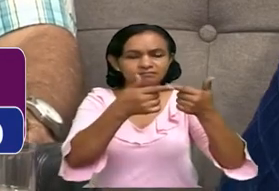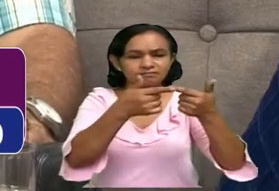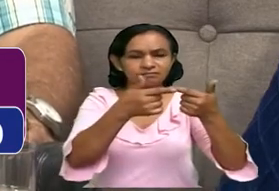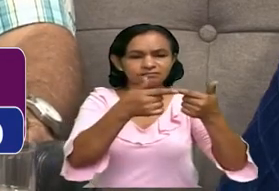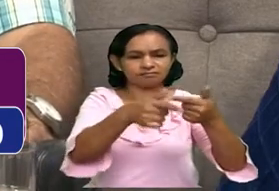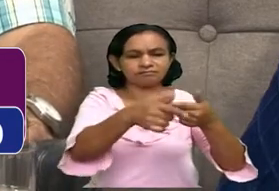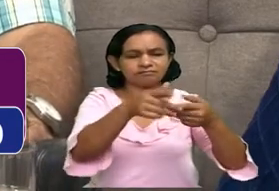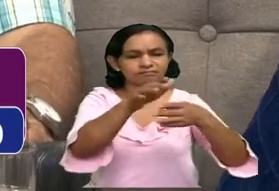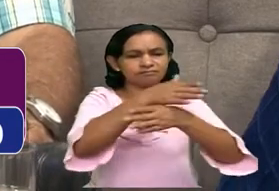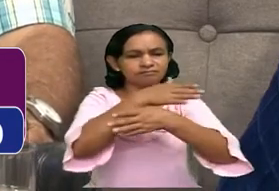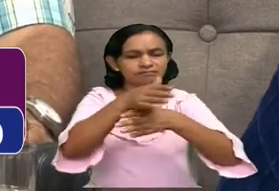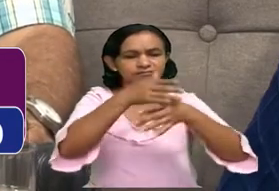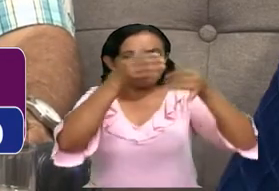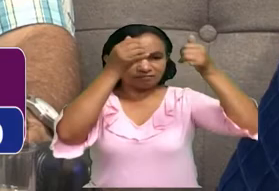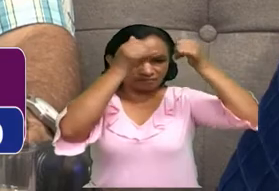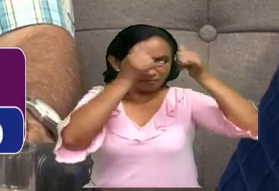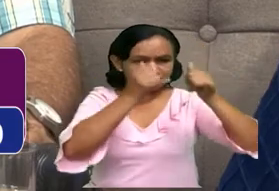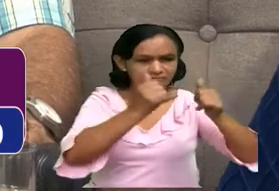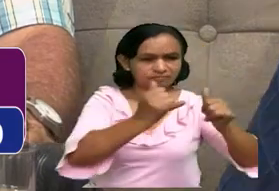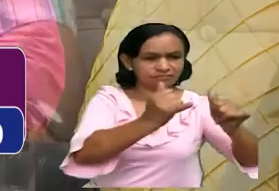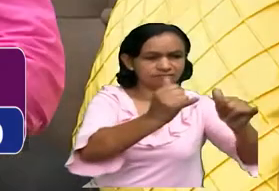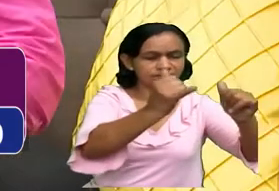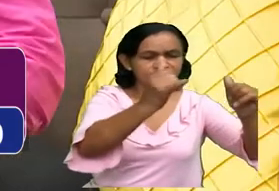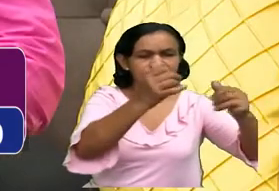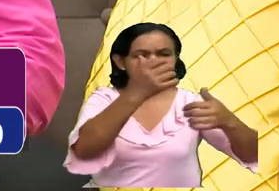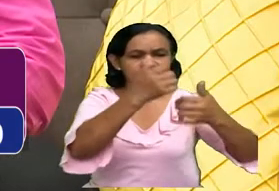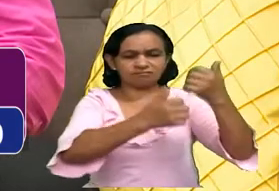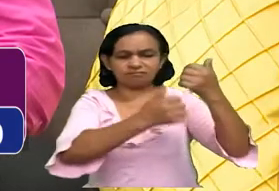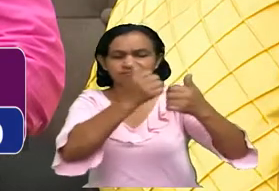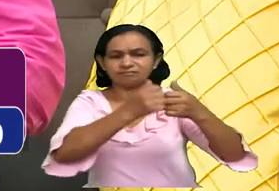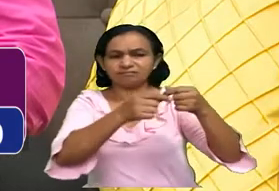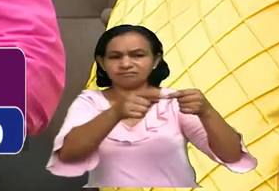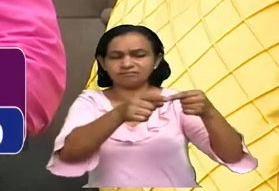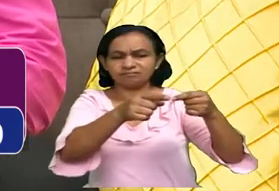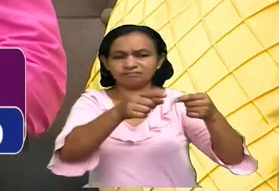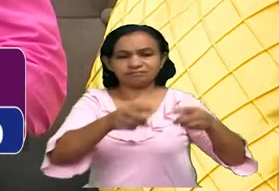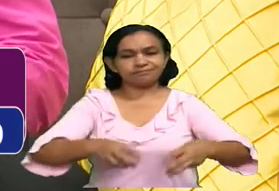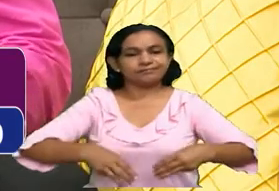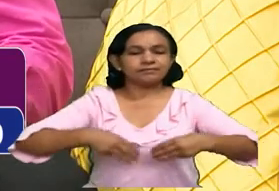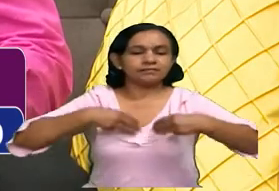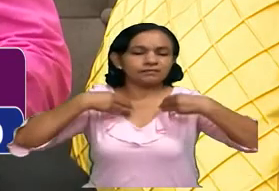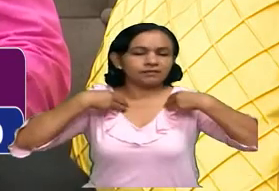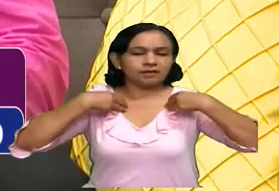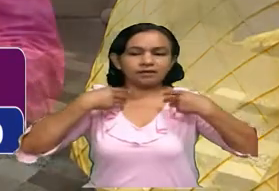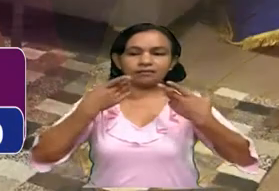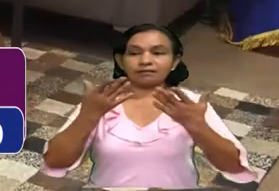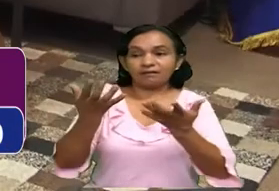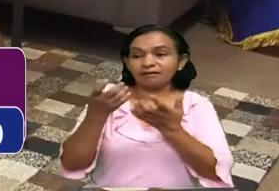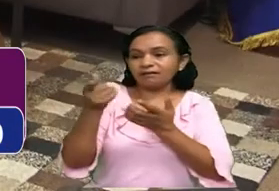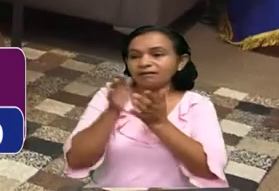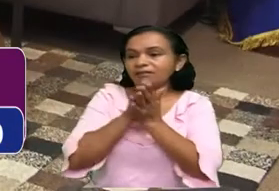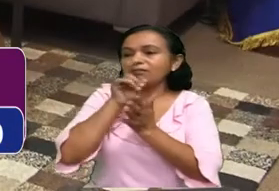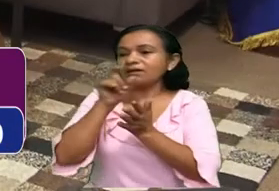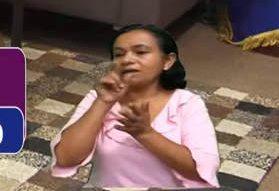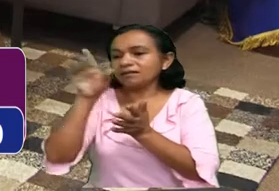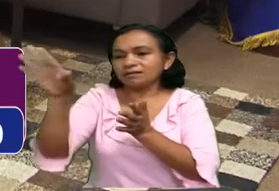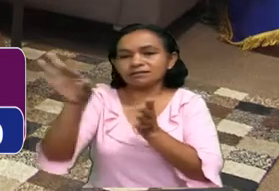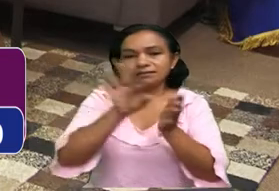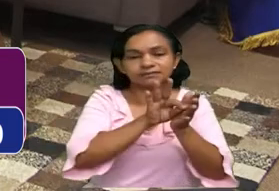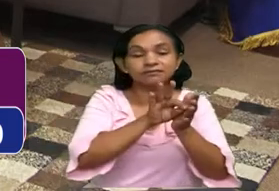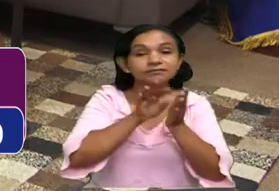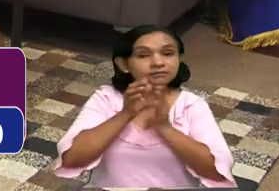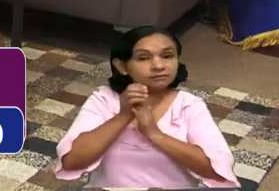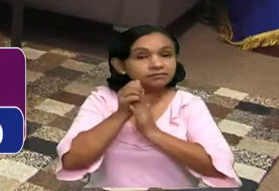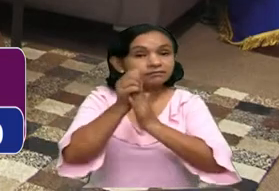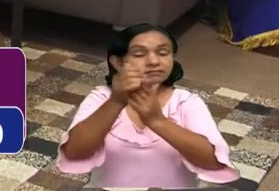vean, digamos, afectados en su genética porque hay toda una moda y la verdad es que hay que tener una dirección estratégica